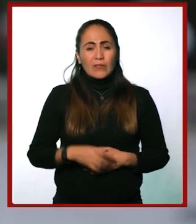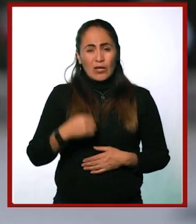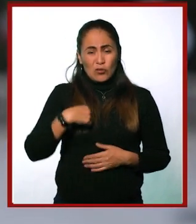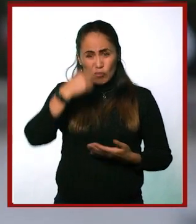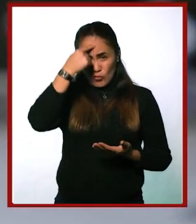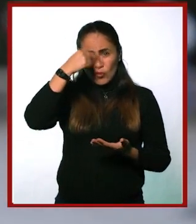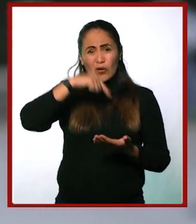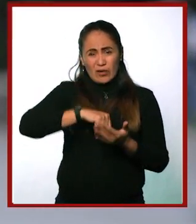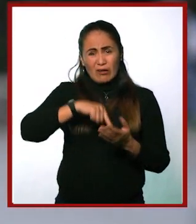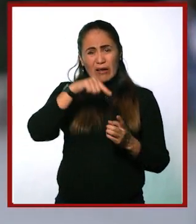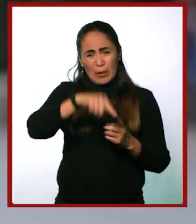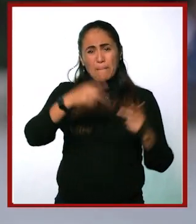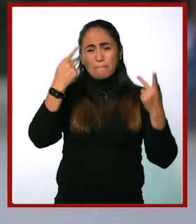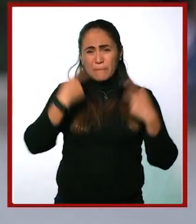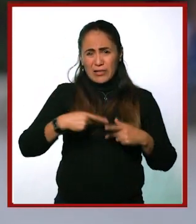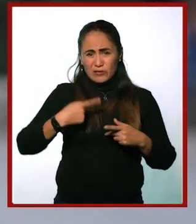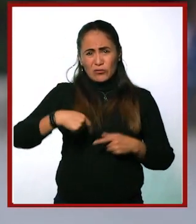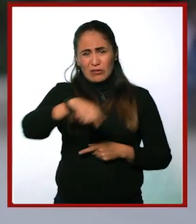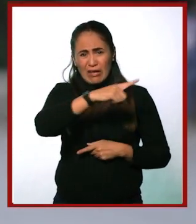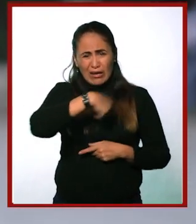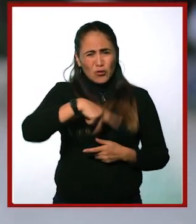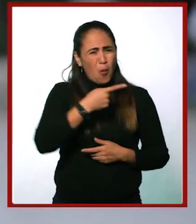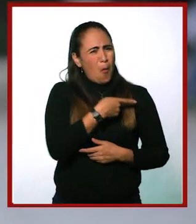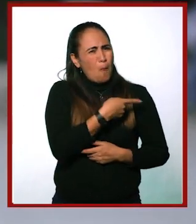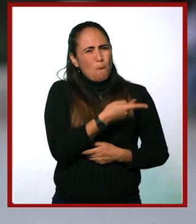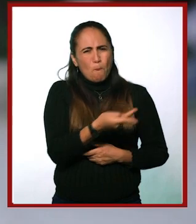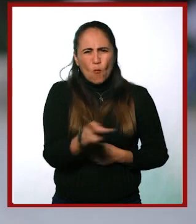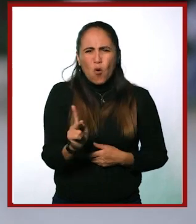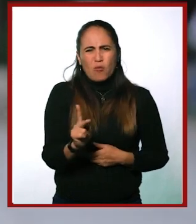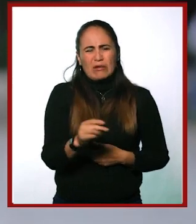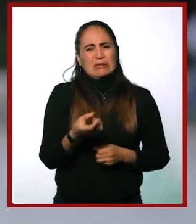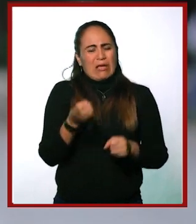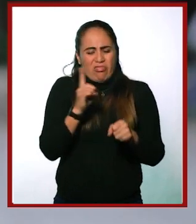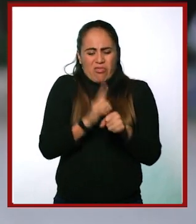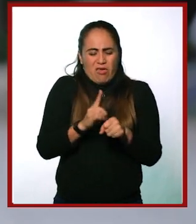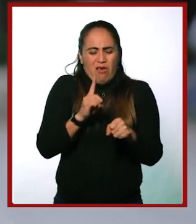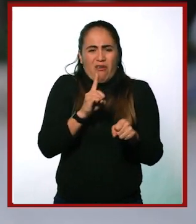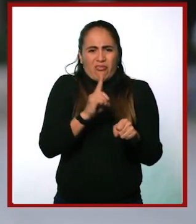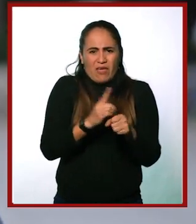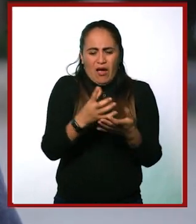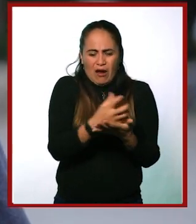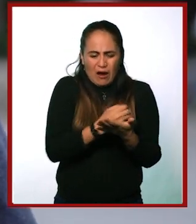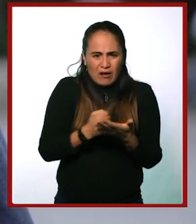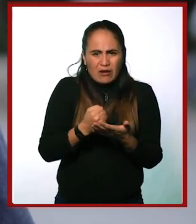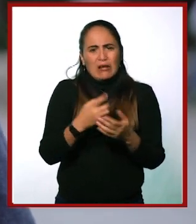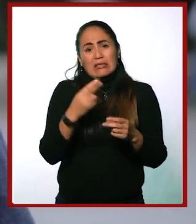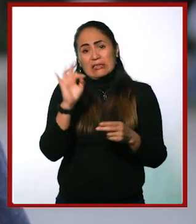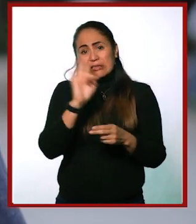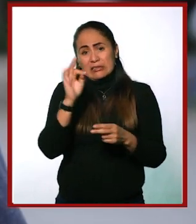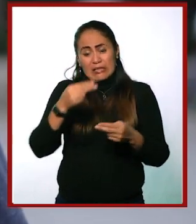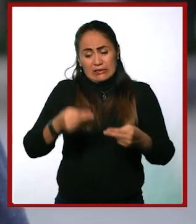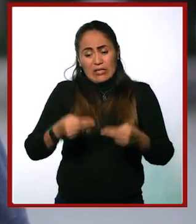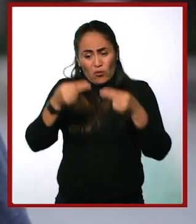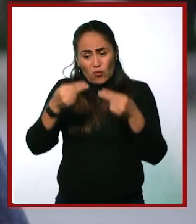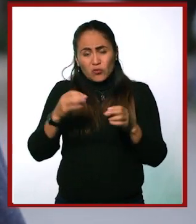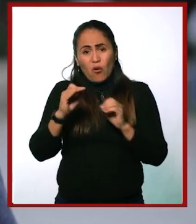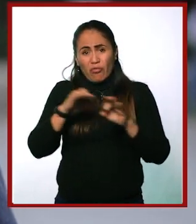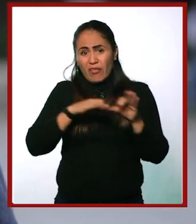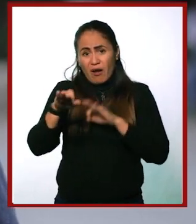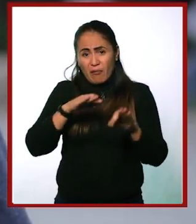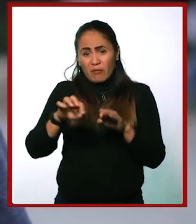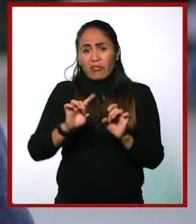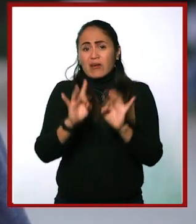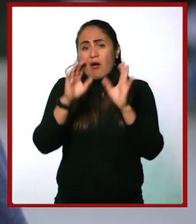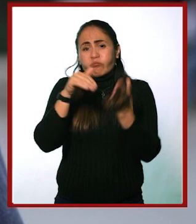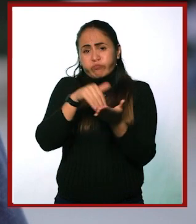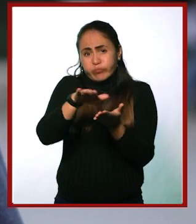Pues creo que la pandemia ha afectado más a las personas que son de más escasos recursos, que iban viviendo al día, que dependían de un negocio, de un trabajo fijo y que han